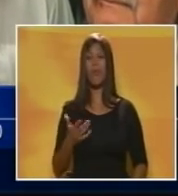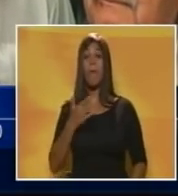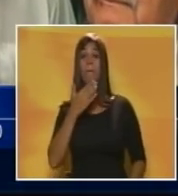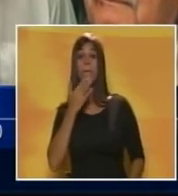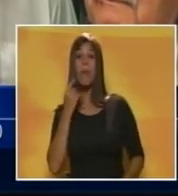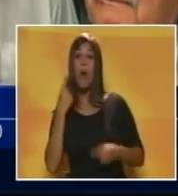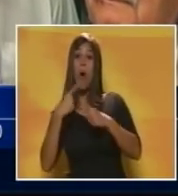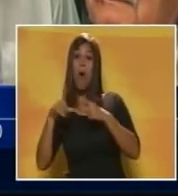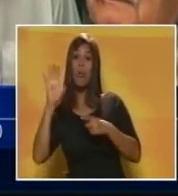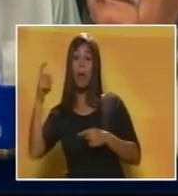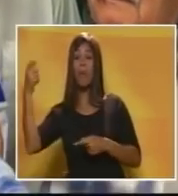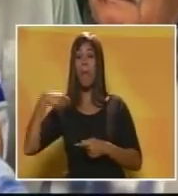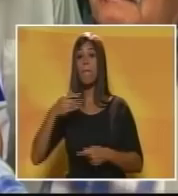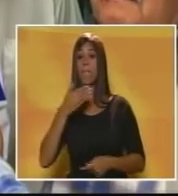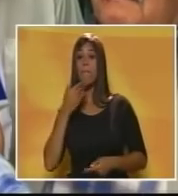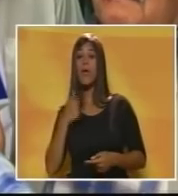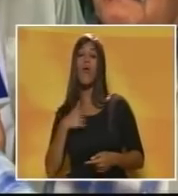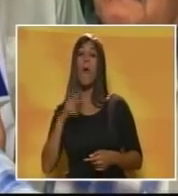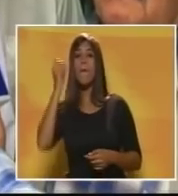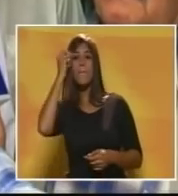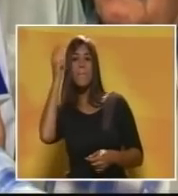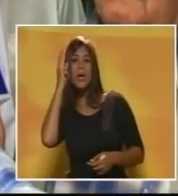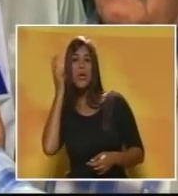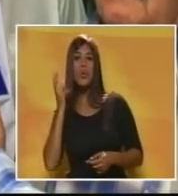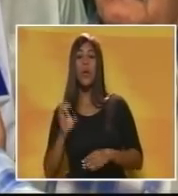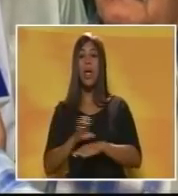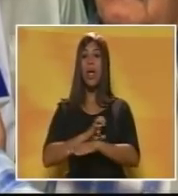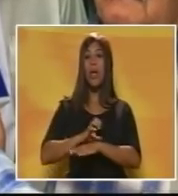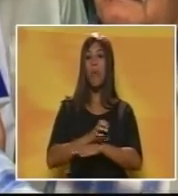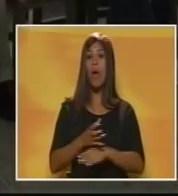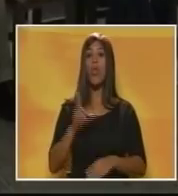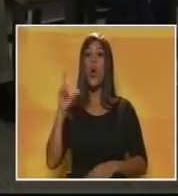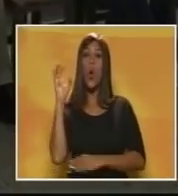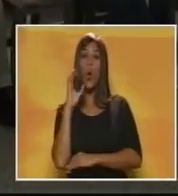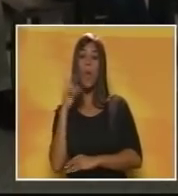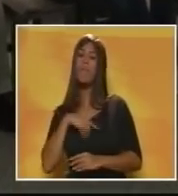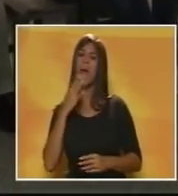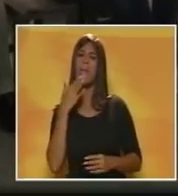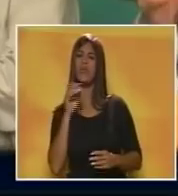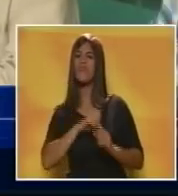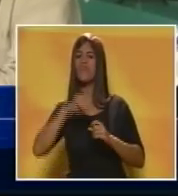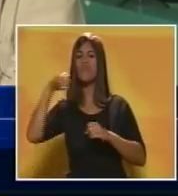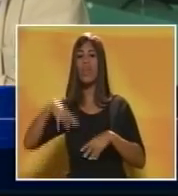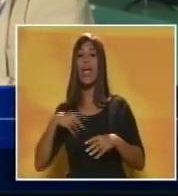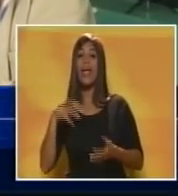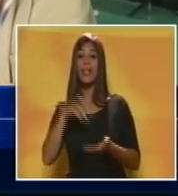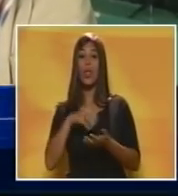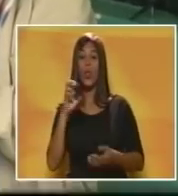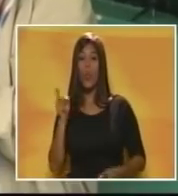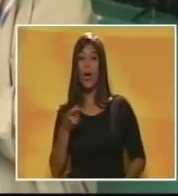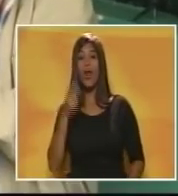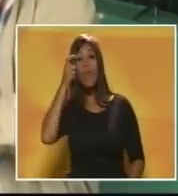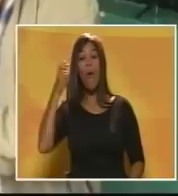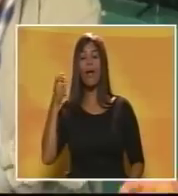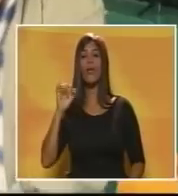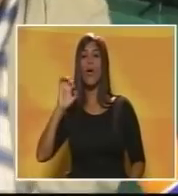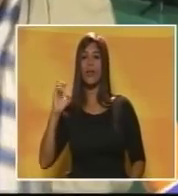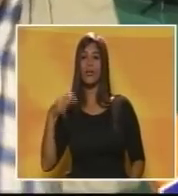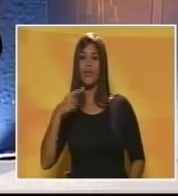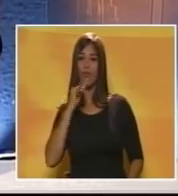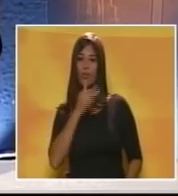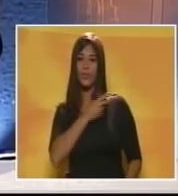cotizados en otros países como Perú, Ecuador y Colombia. Desde el estado Guárico, Eliezer Hernández, Noticiero